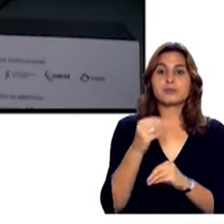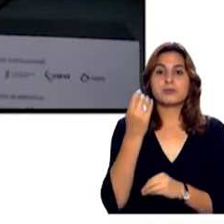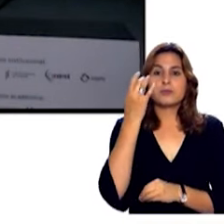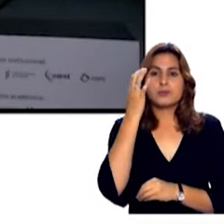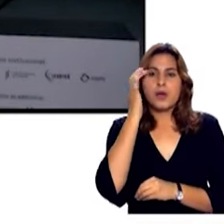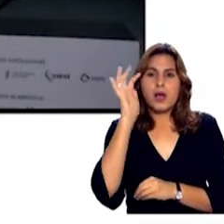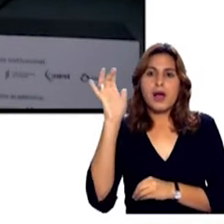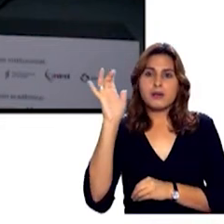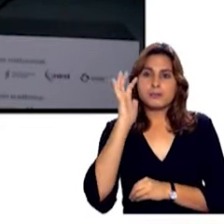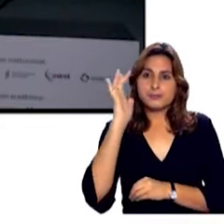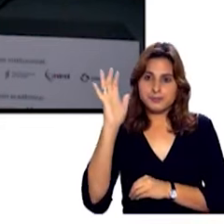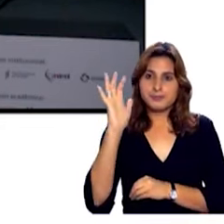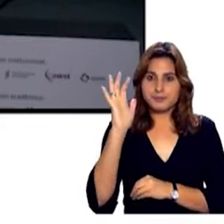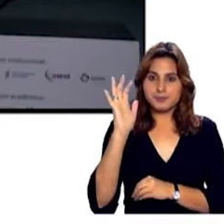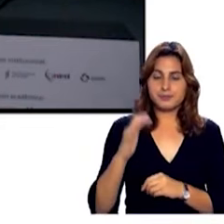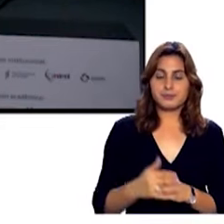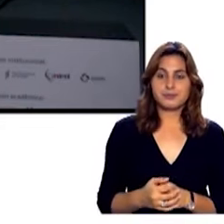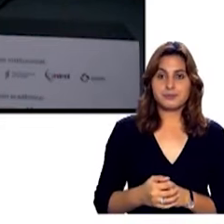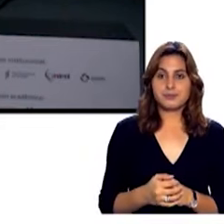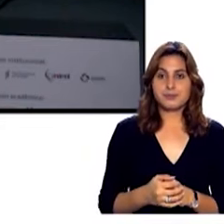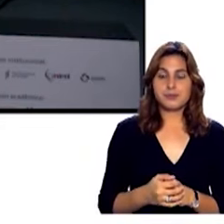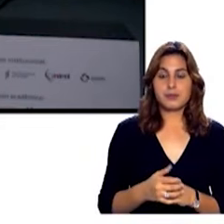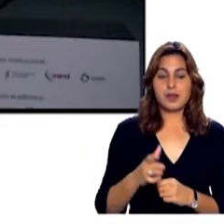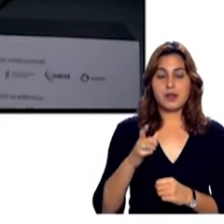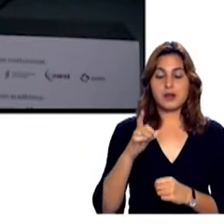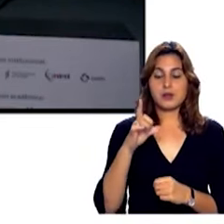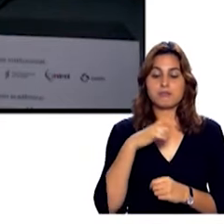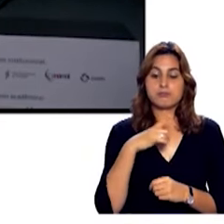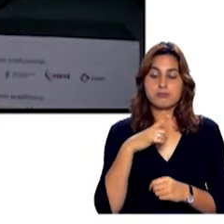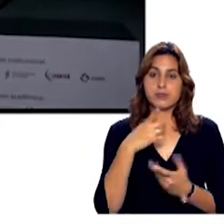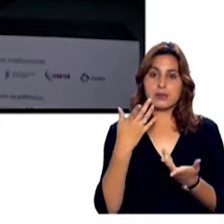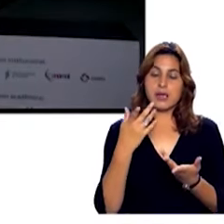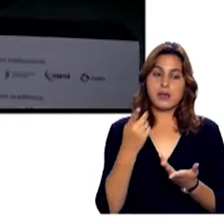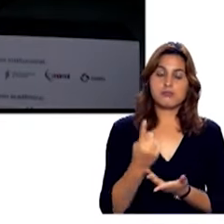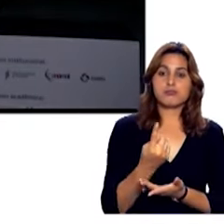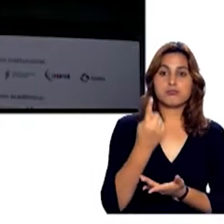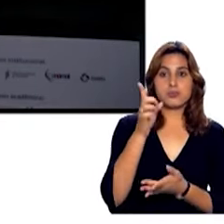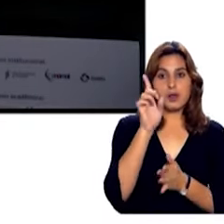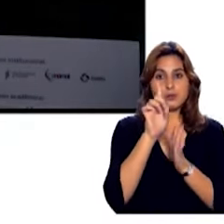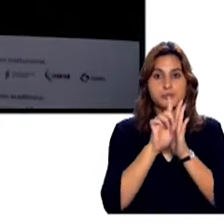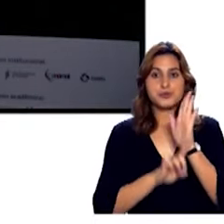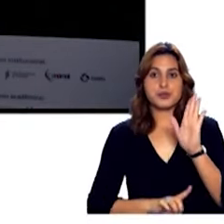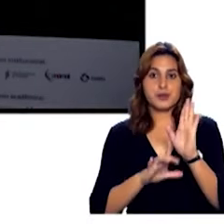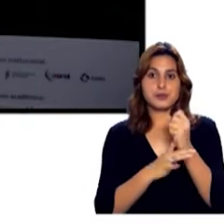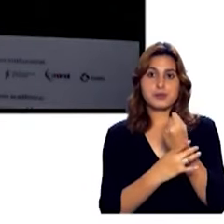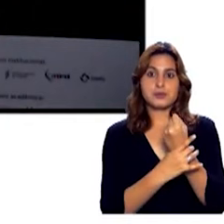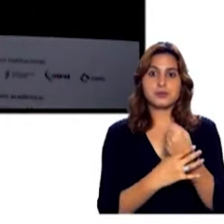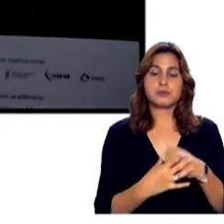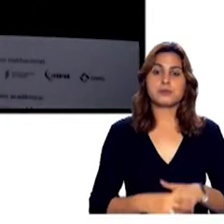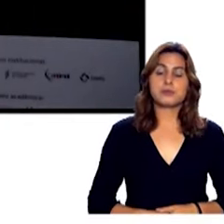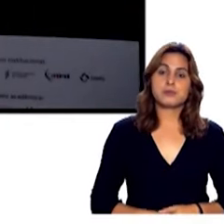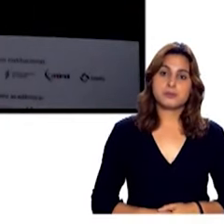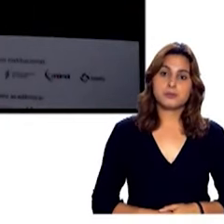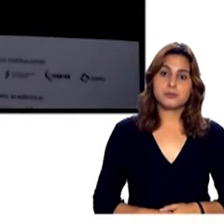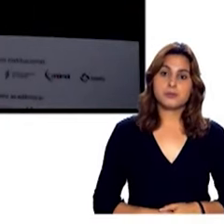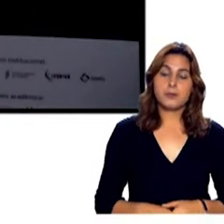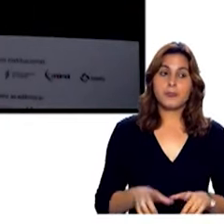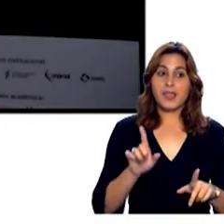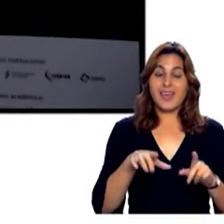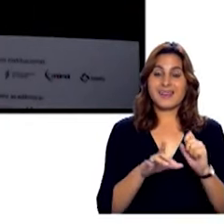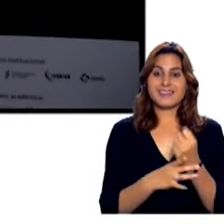criter de seguridad proporcionado por la interpretación de esa manera se establece de forma indirecta que no directa la